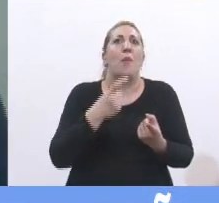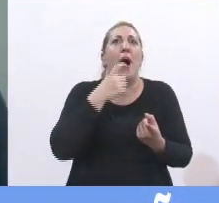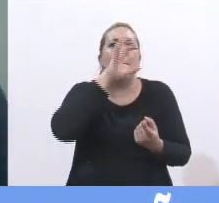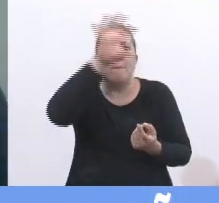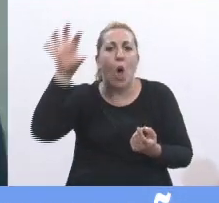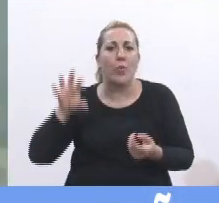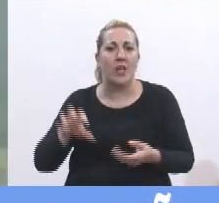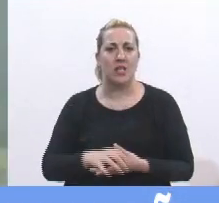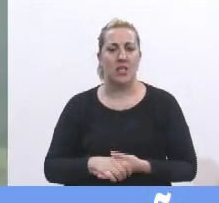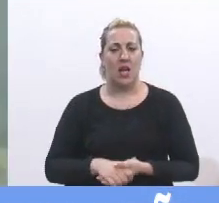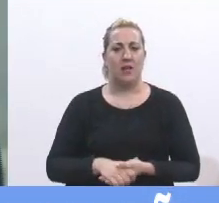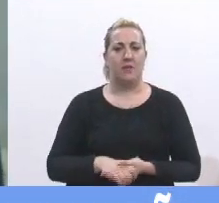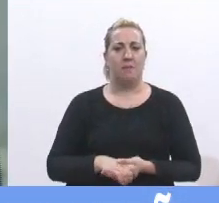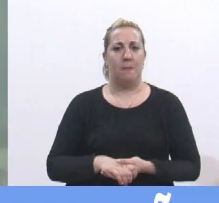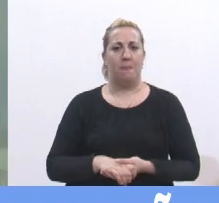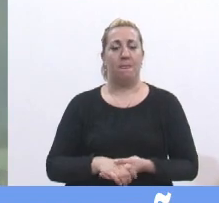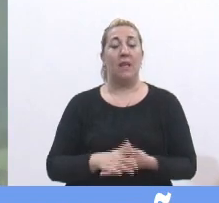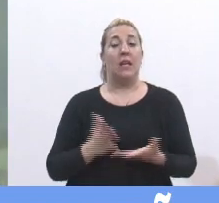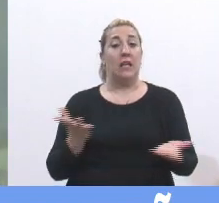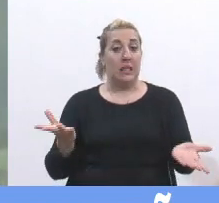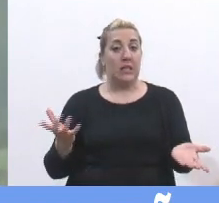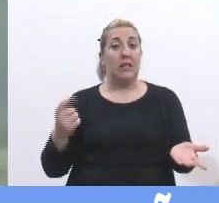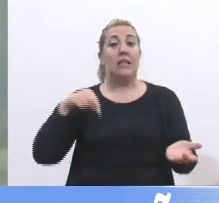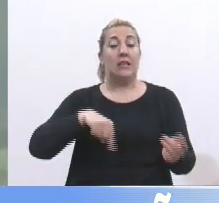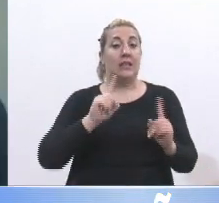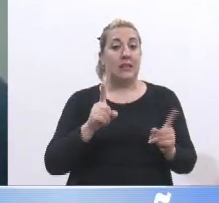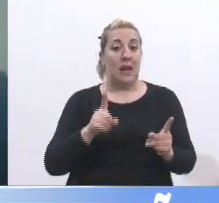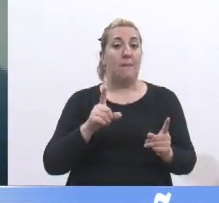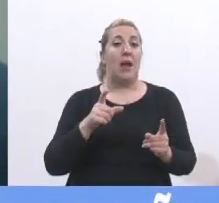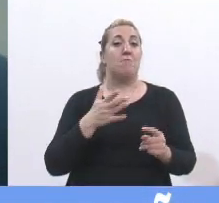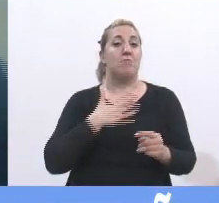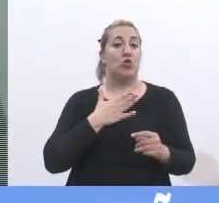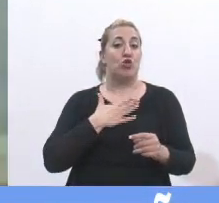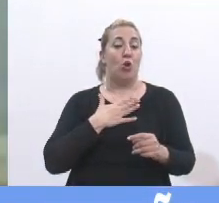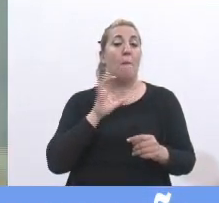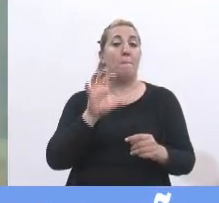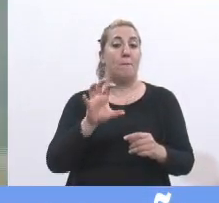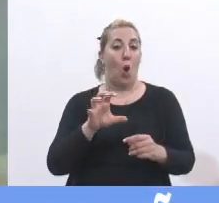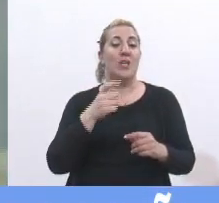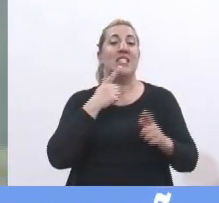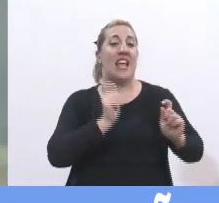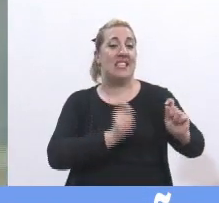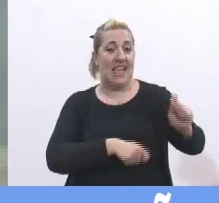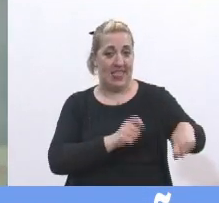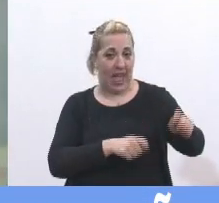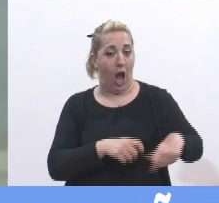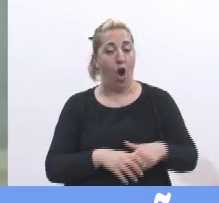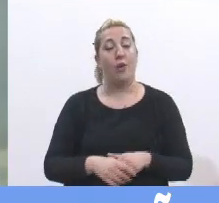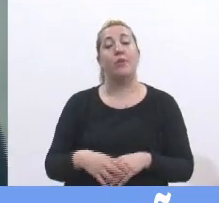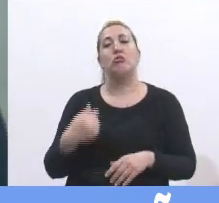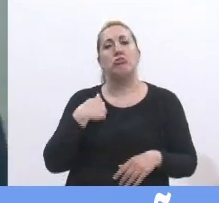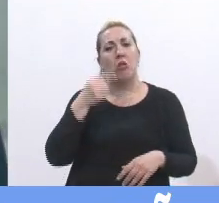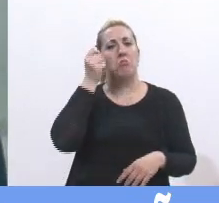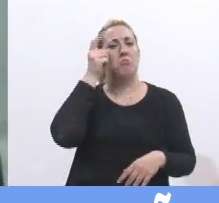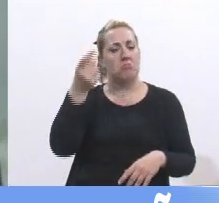interior de nuestro país y en este caso de la provincia a la cual represento, que es Santiago del Estero. Y yo me